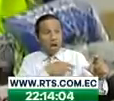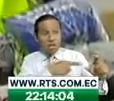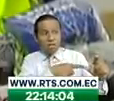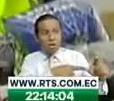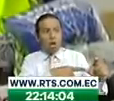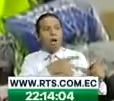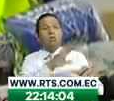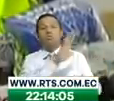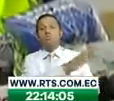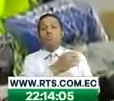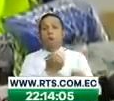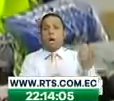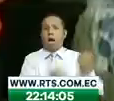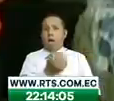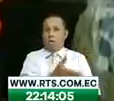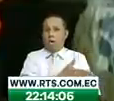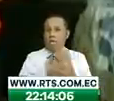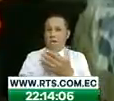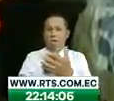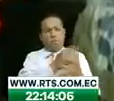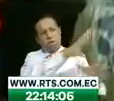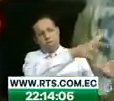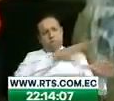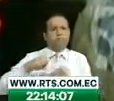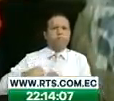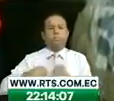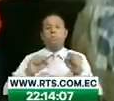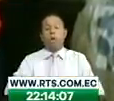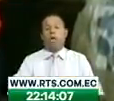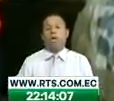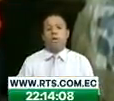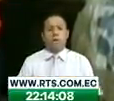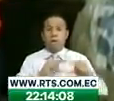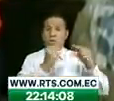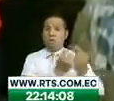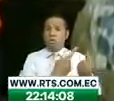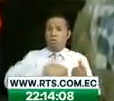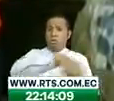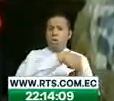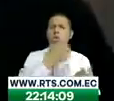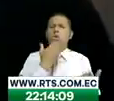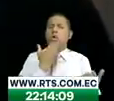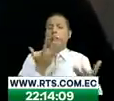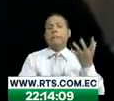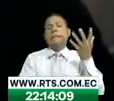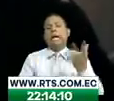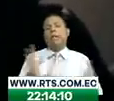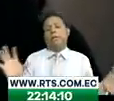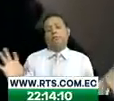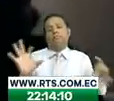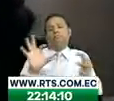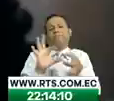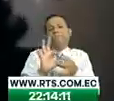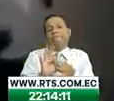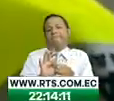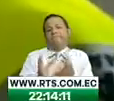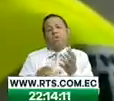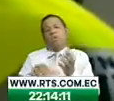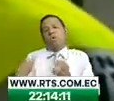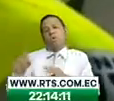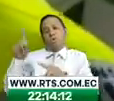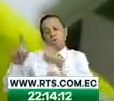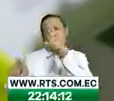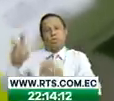y detenidos para las investigaciones. No se descarta que esta organización tenga vinculación con los casos de corrupción detectados en hospitales